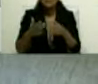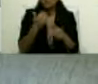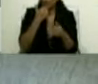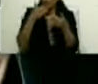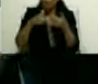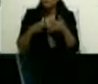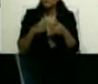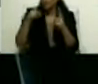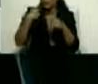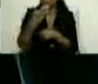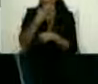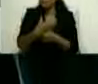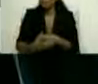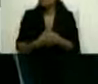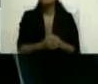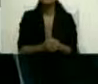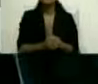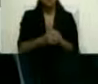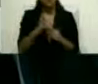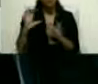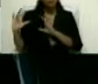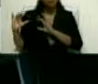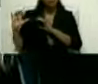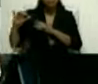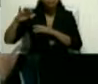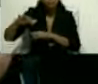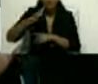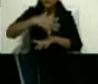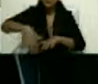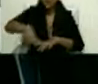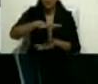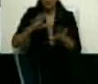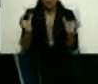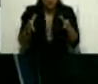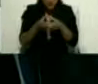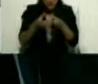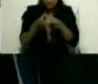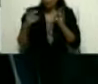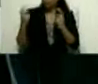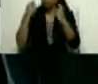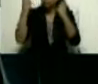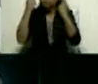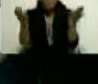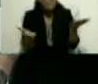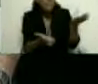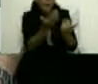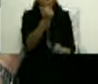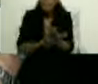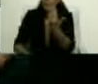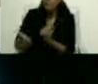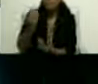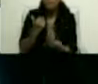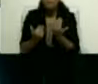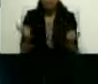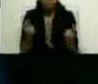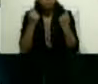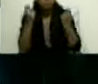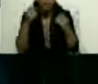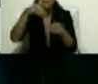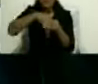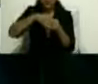en Venezuela. Venimos caminando por las calles de Caracas, motivando al pueblo de Venezuela a